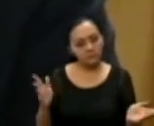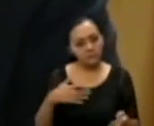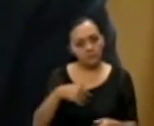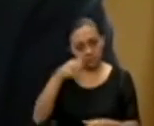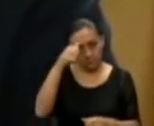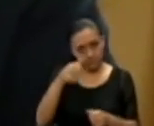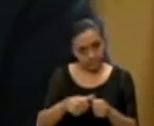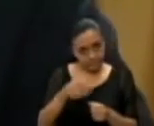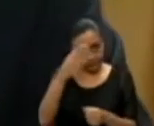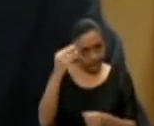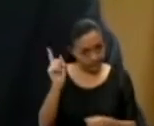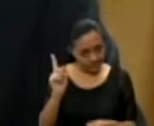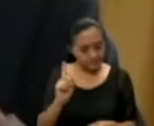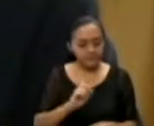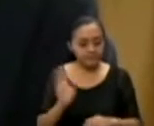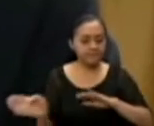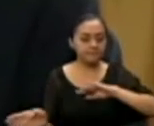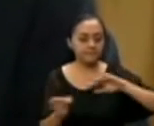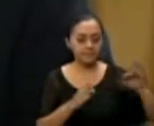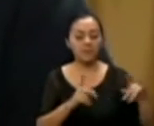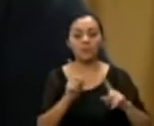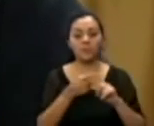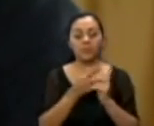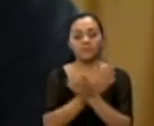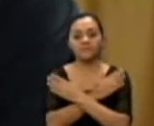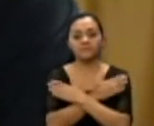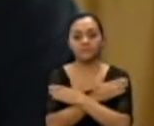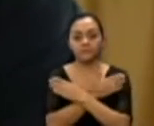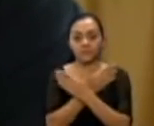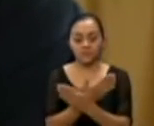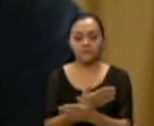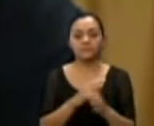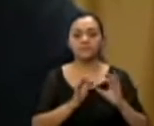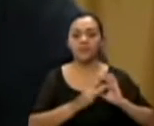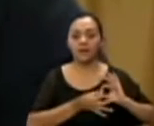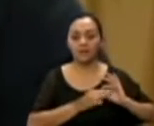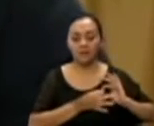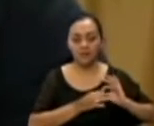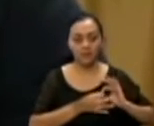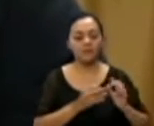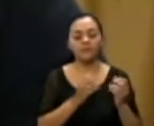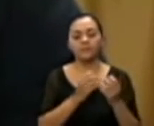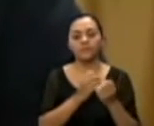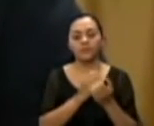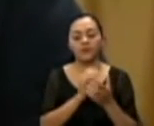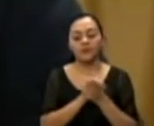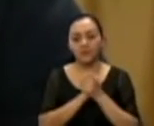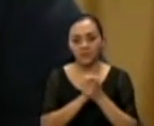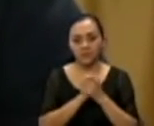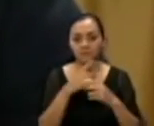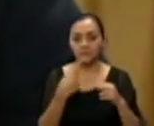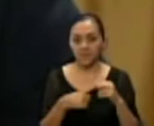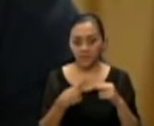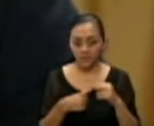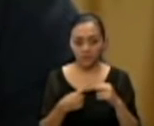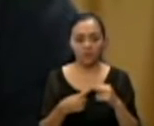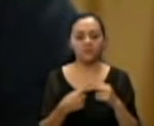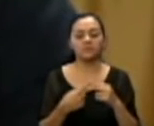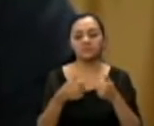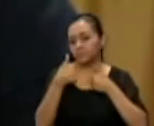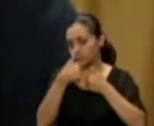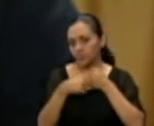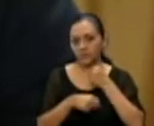pero en todo caso felicitaciones a calderón ha escrito un extraordinario hospital una